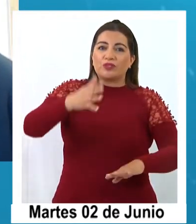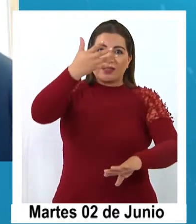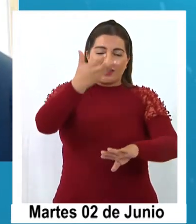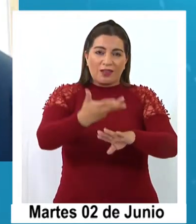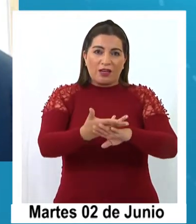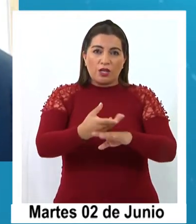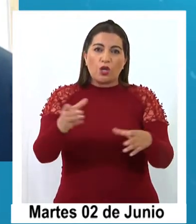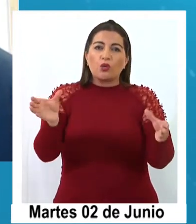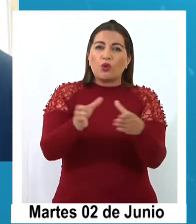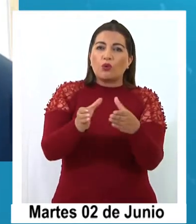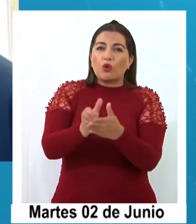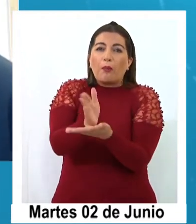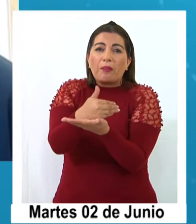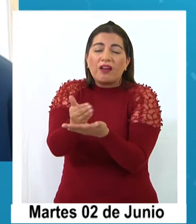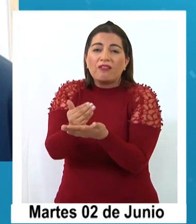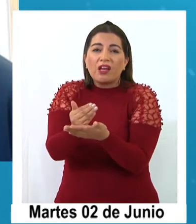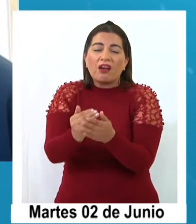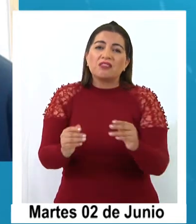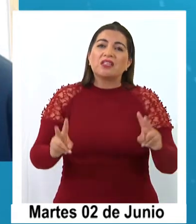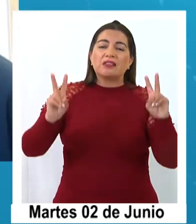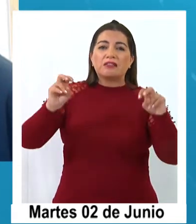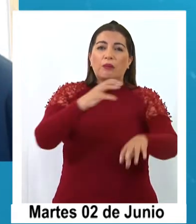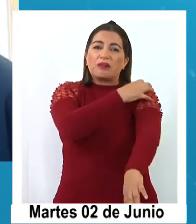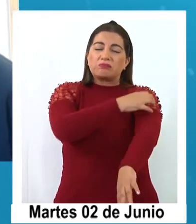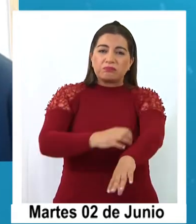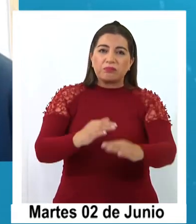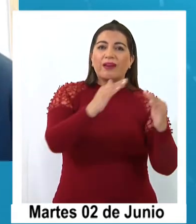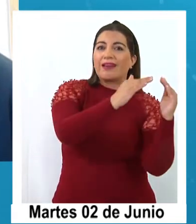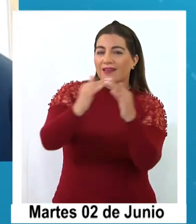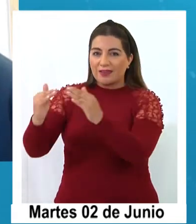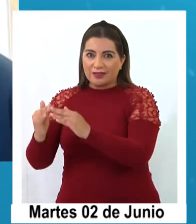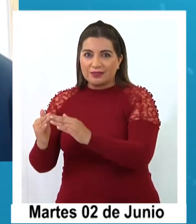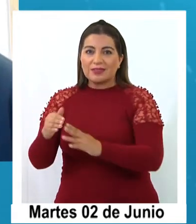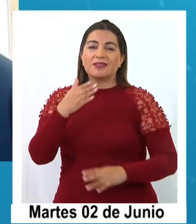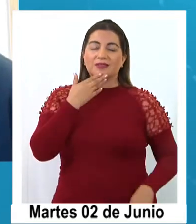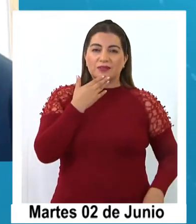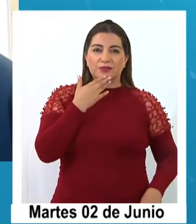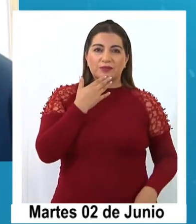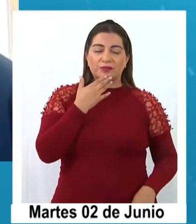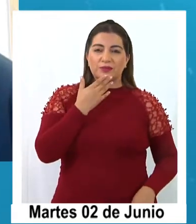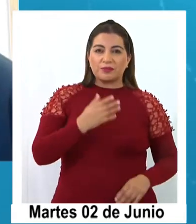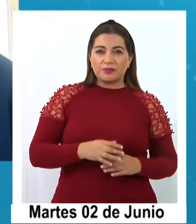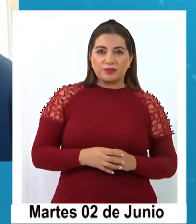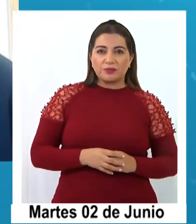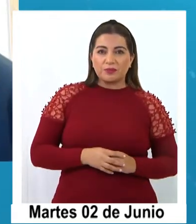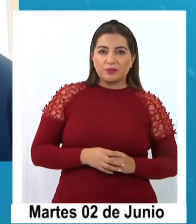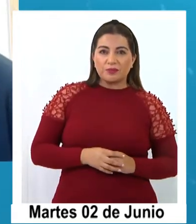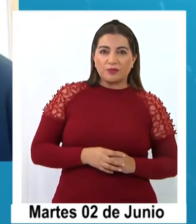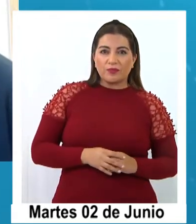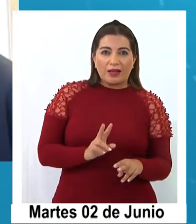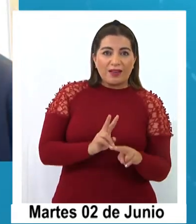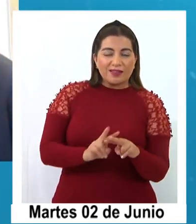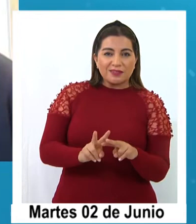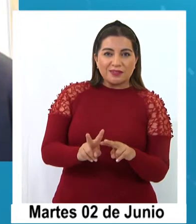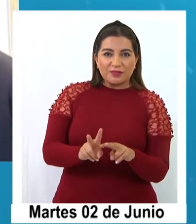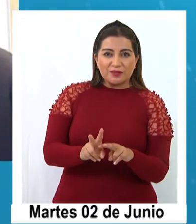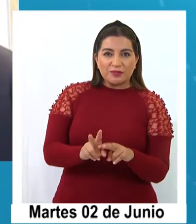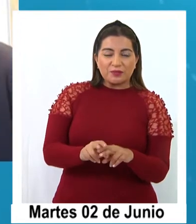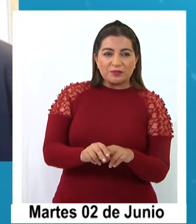tener todos estos grupos organizados a nivel de barrio, a nivel de poblaciones, y también esto de hacer una